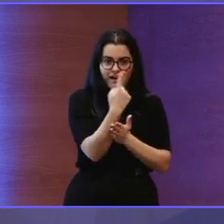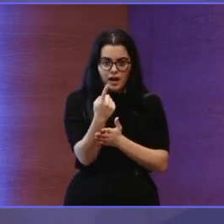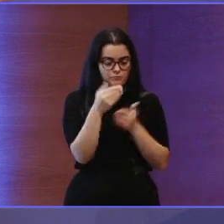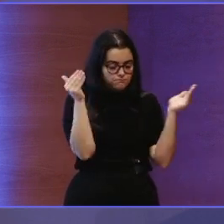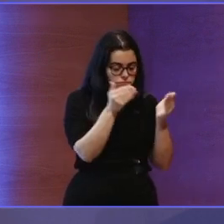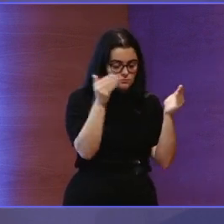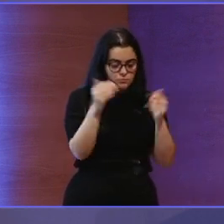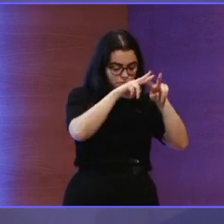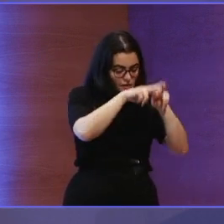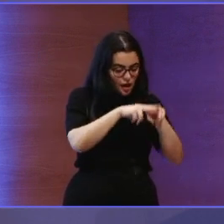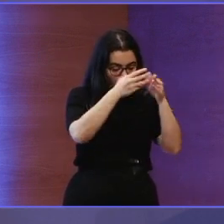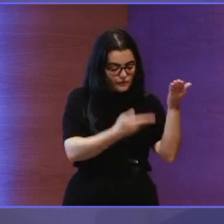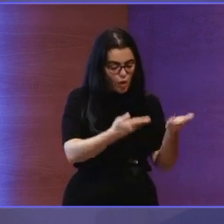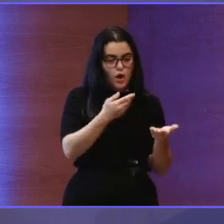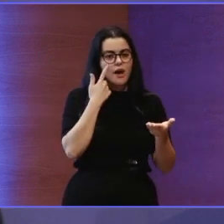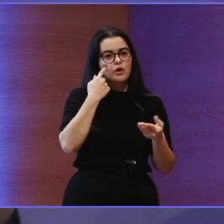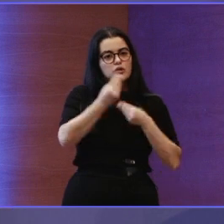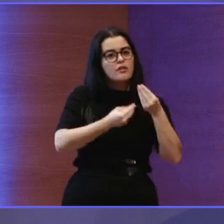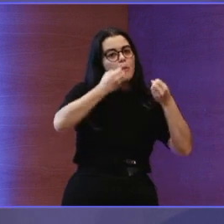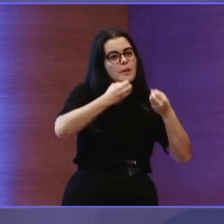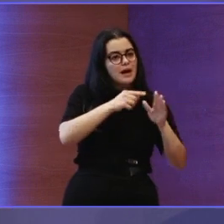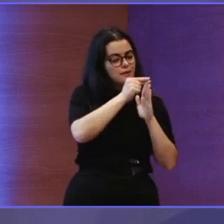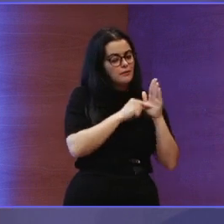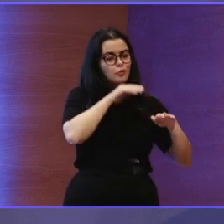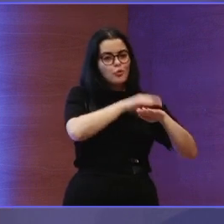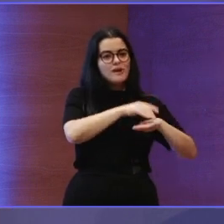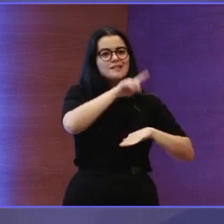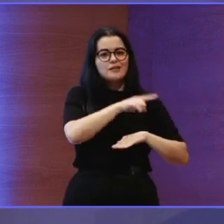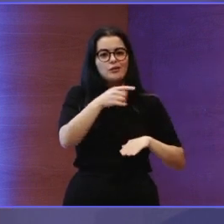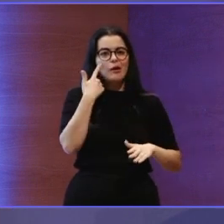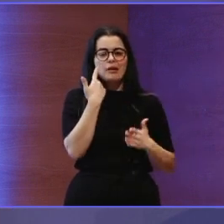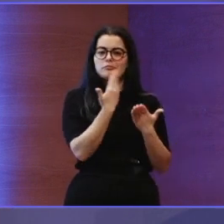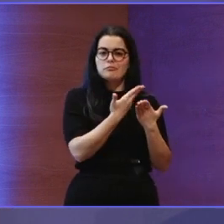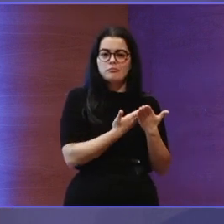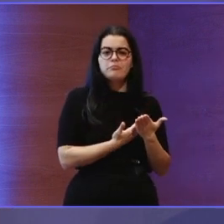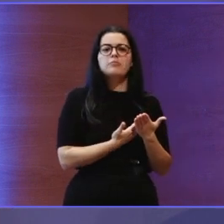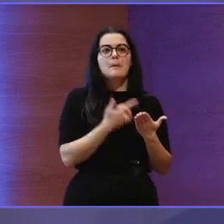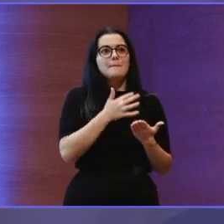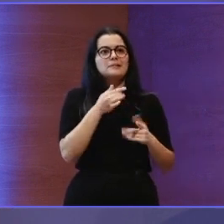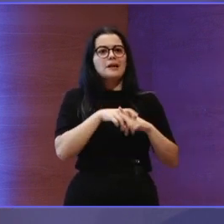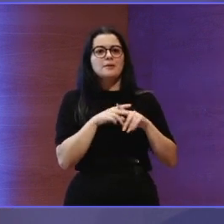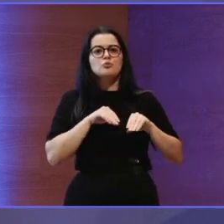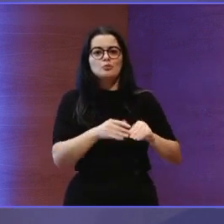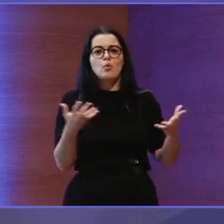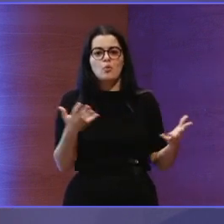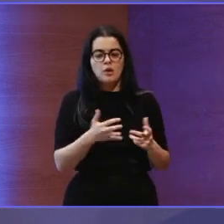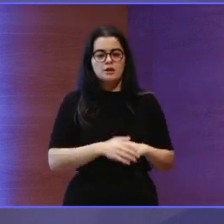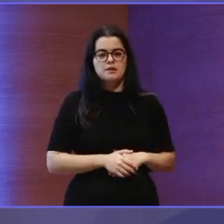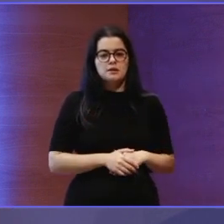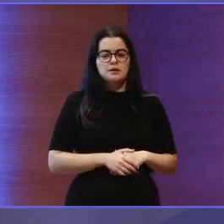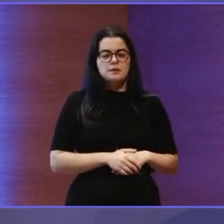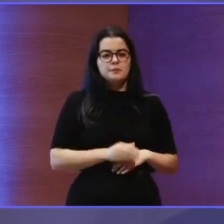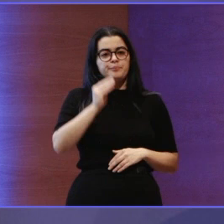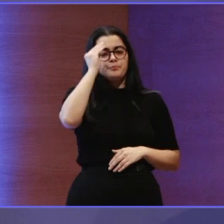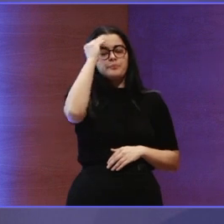política si lo está haciendo de acuerdo a unos criterios a unos estándares o con Qué herramientas y creo que hay otro plano de la evaluación